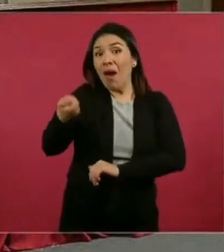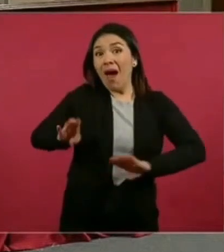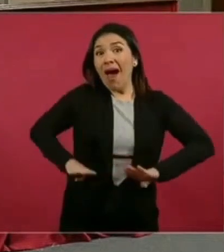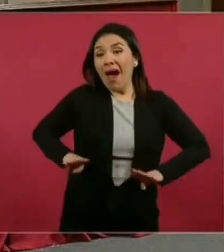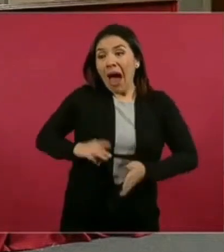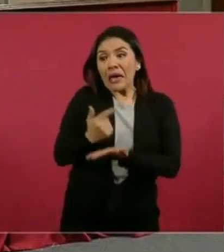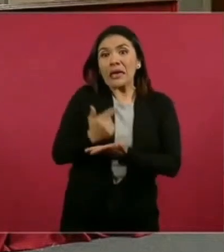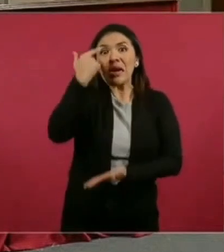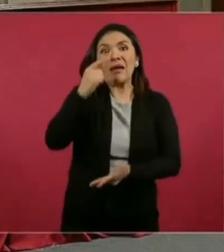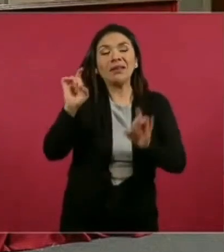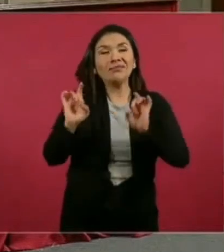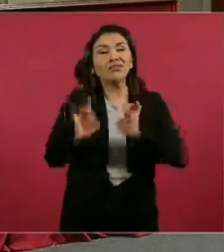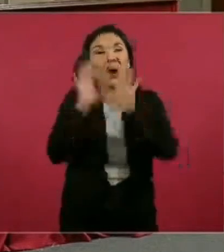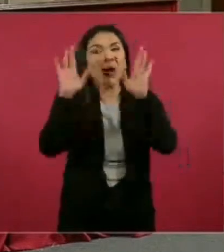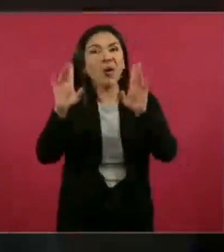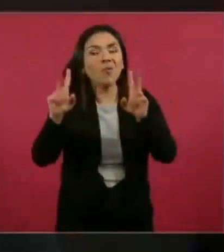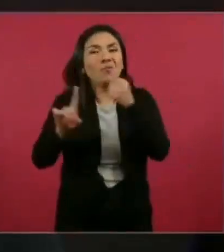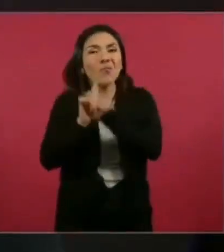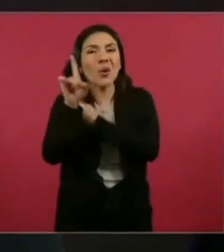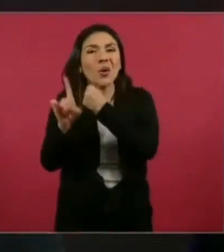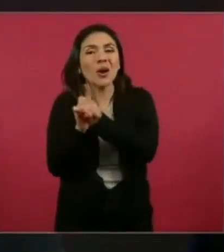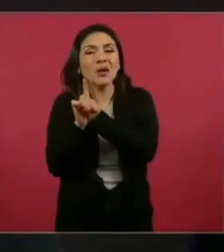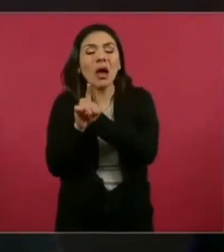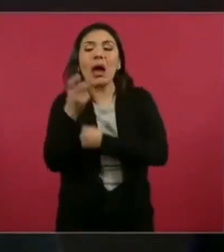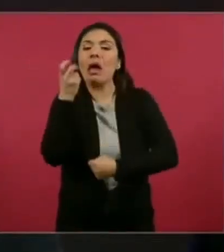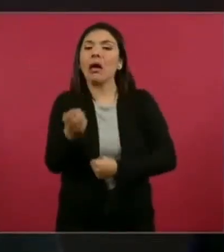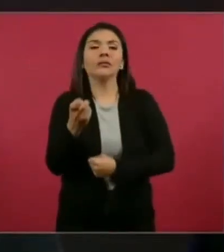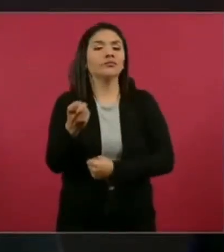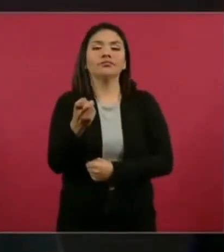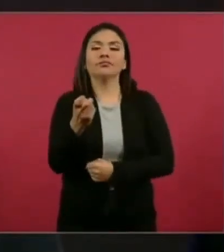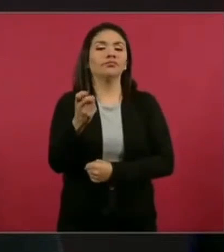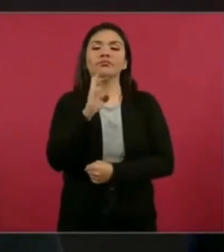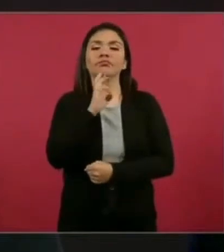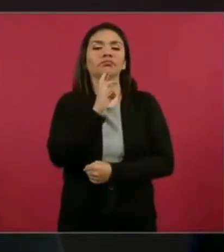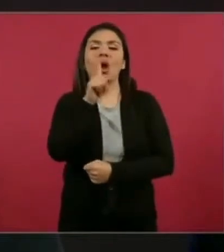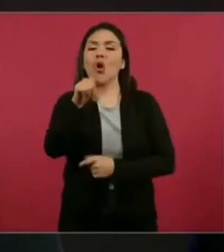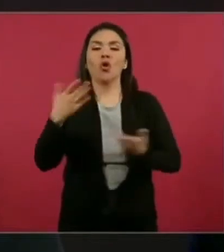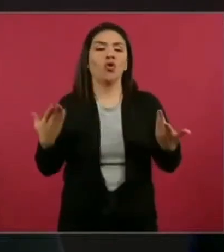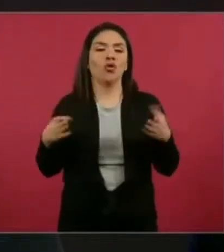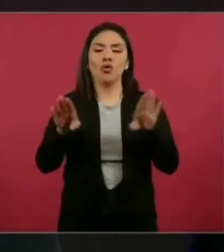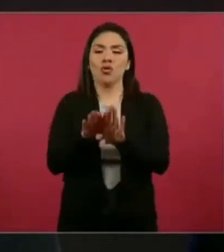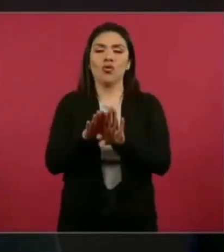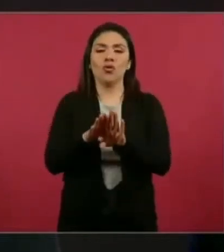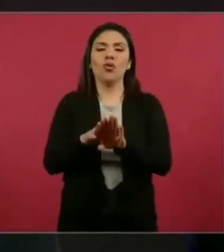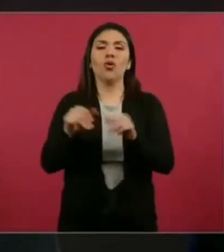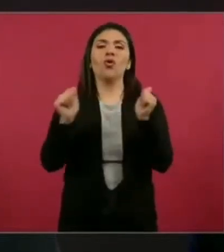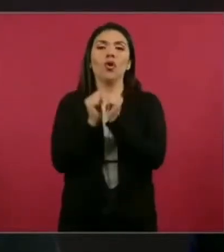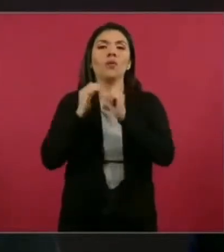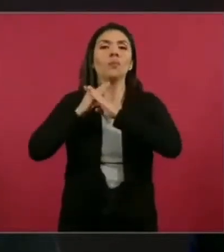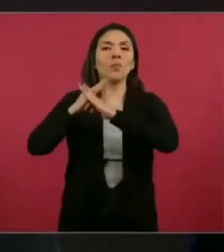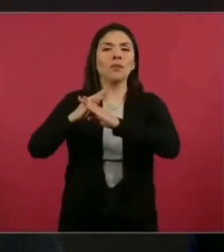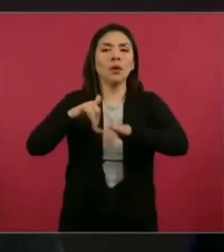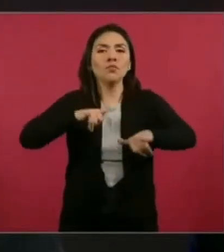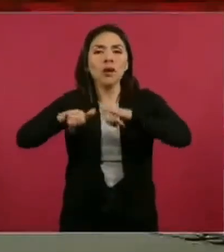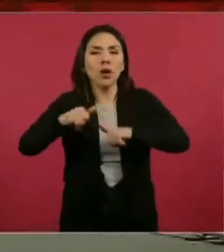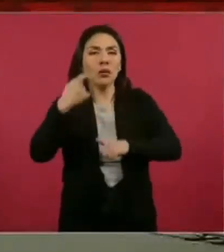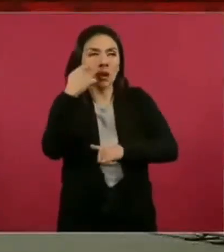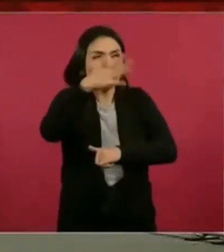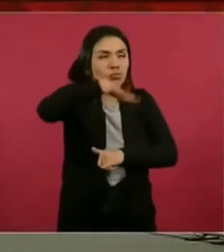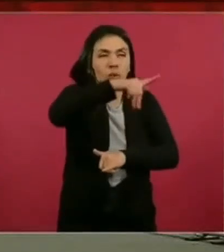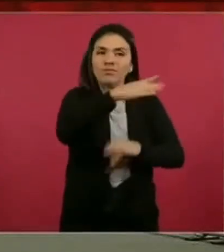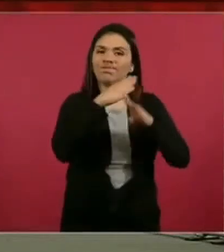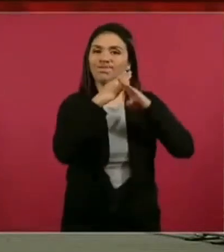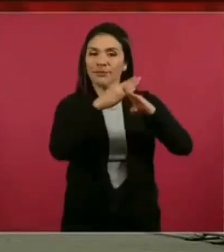el tema que ahorita les comentaré, lo cerramos y se puso un bloqueo geográfico y